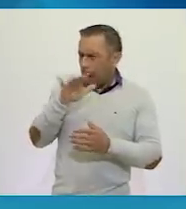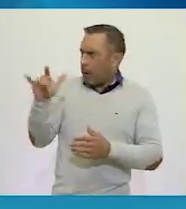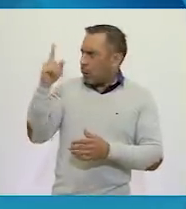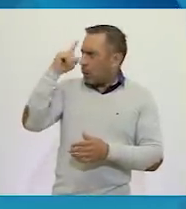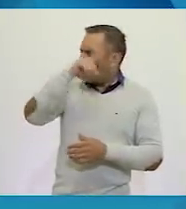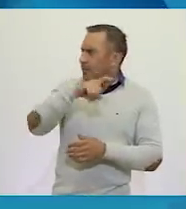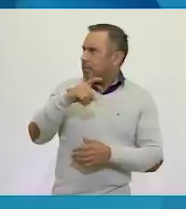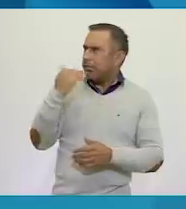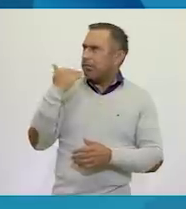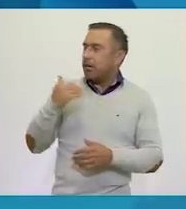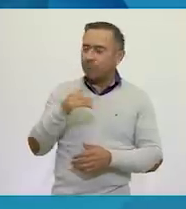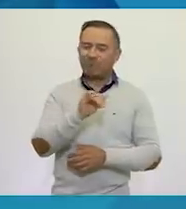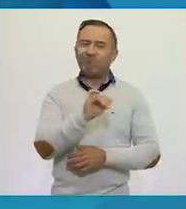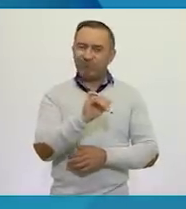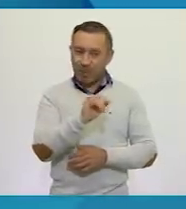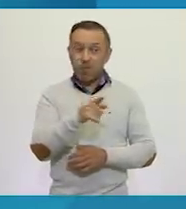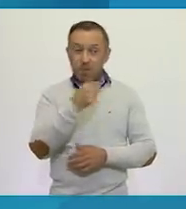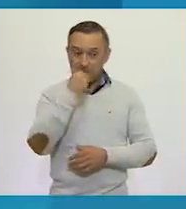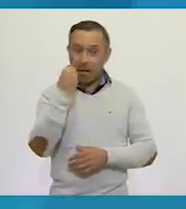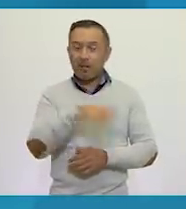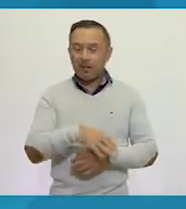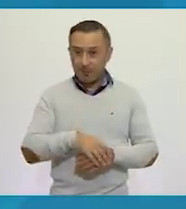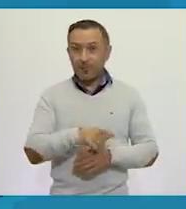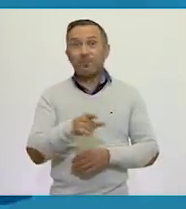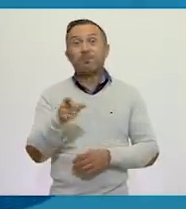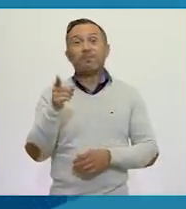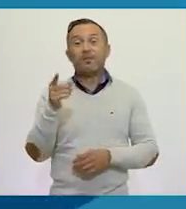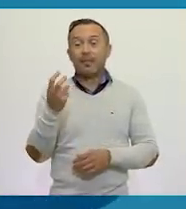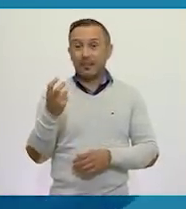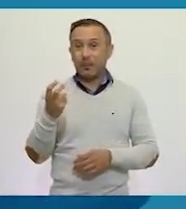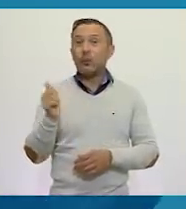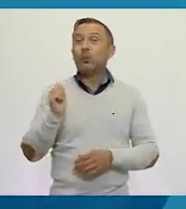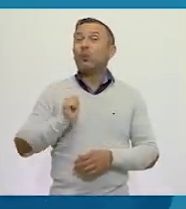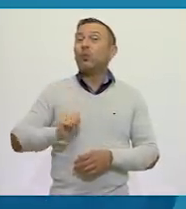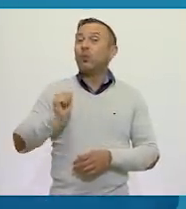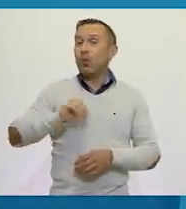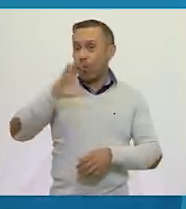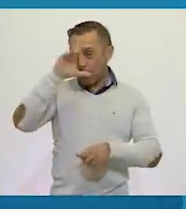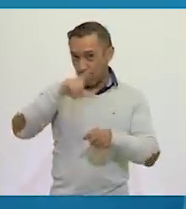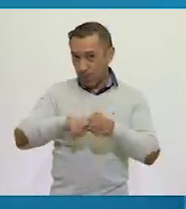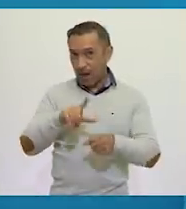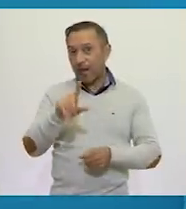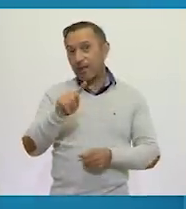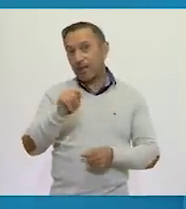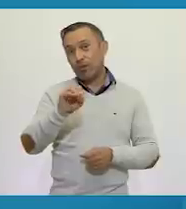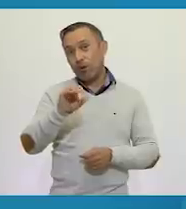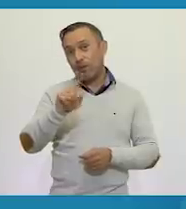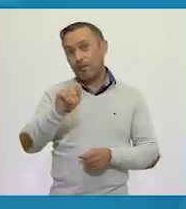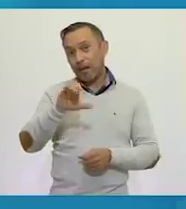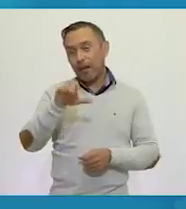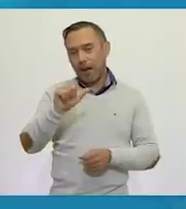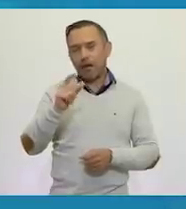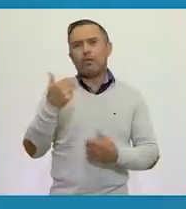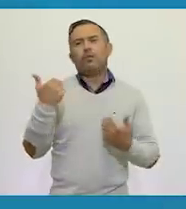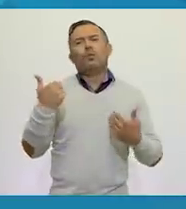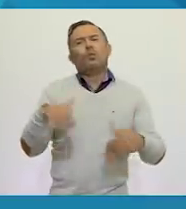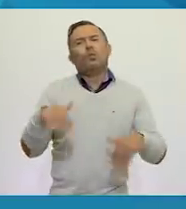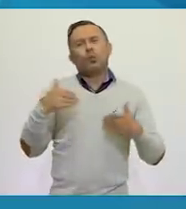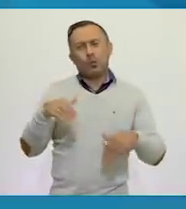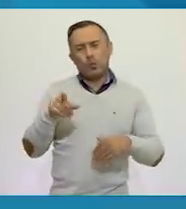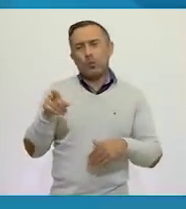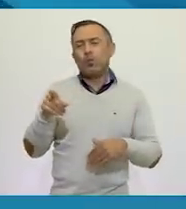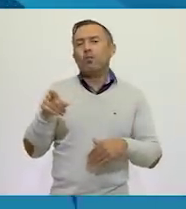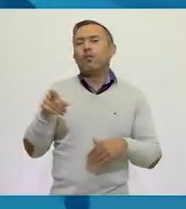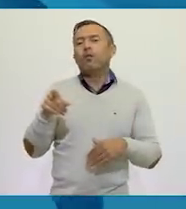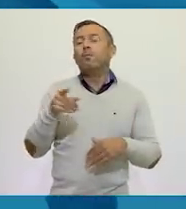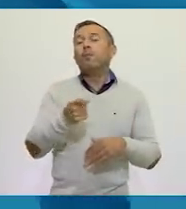pues es padrísimo, porque pues la cultura tolteca pues tuvo una enorme influencia, primero de